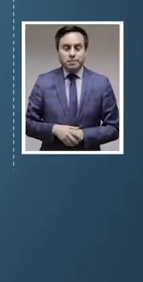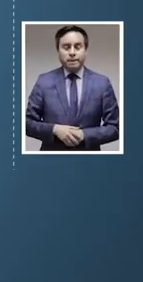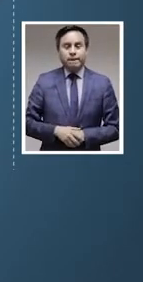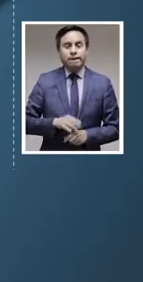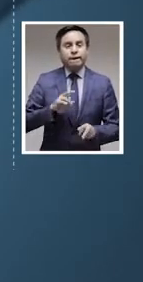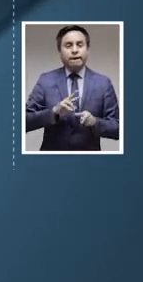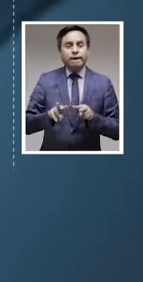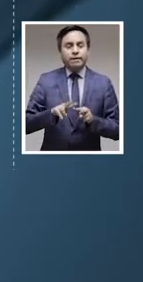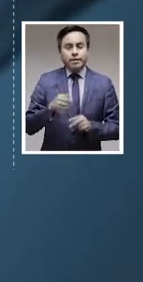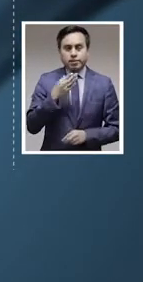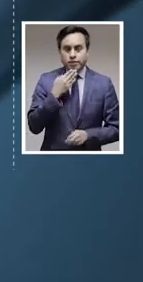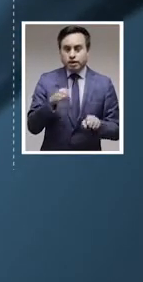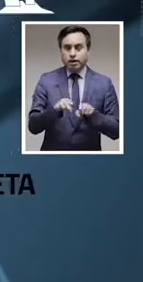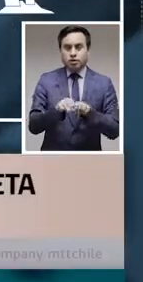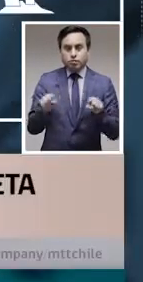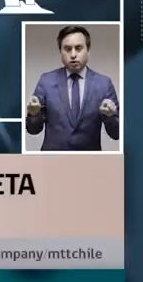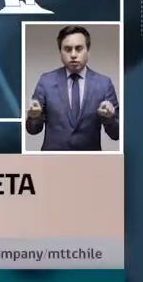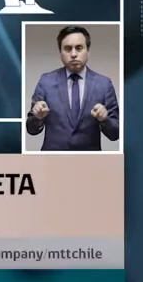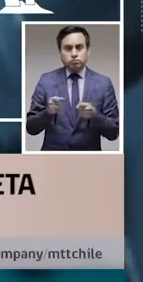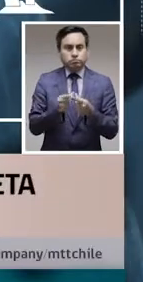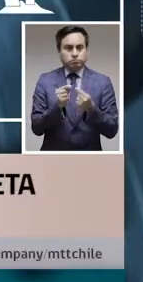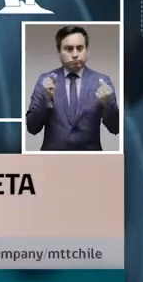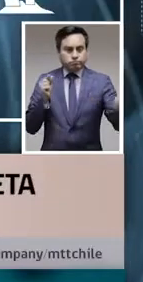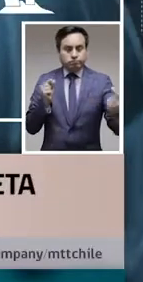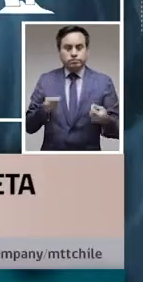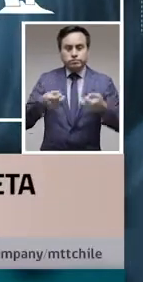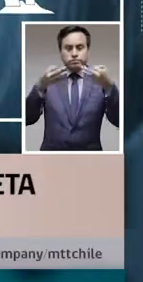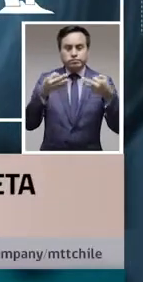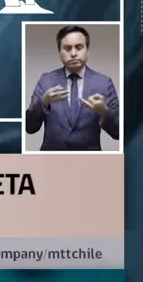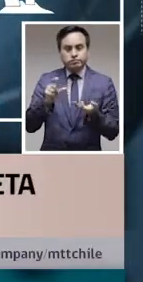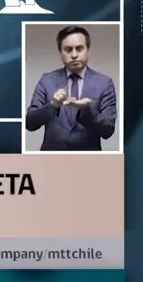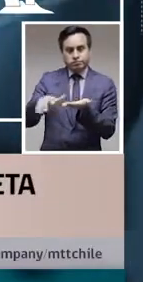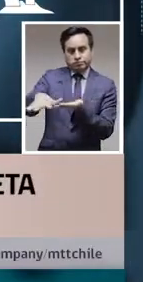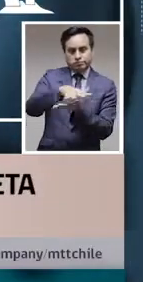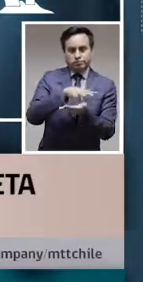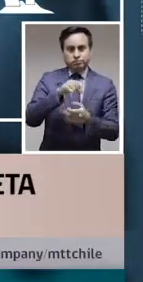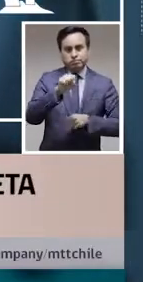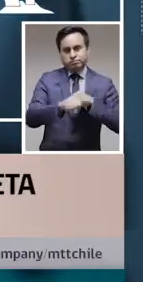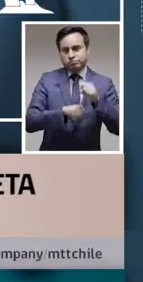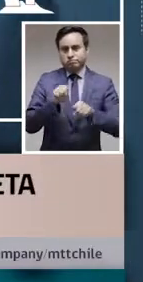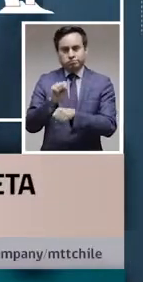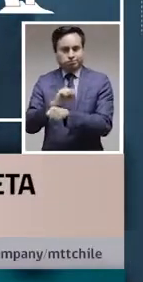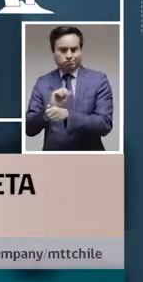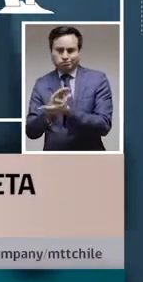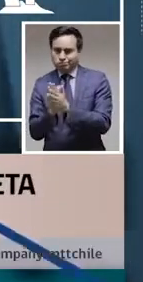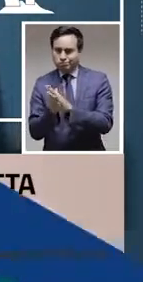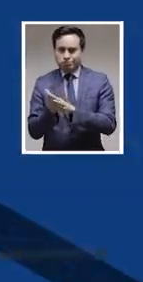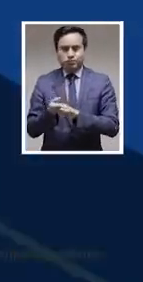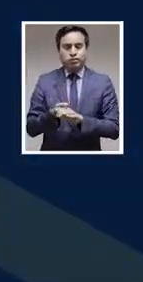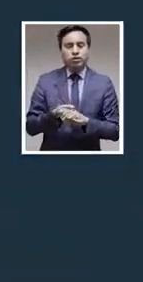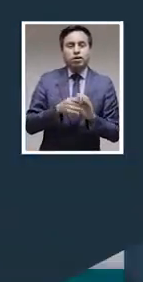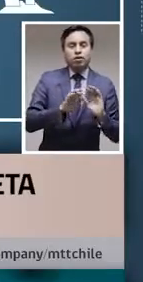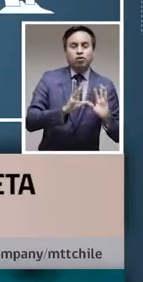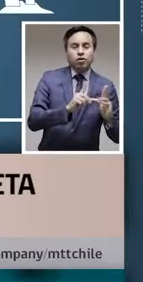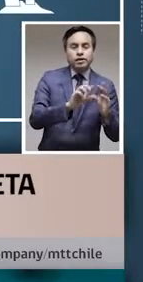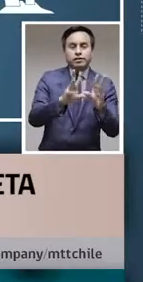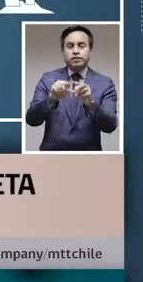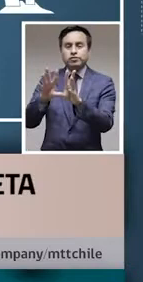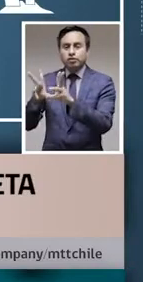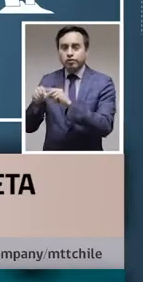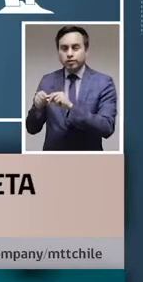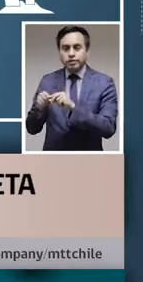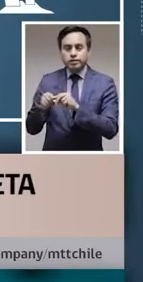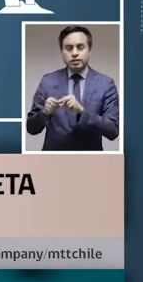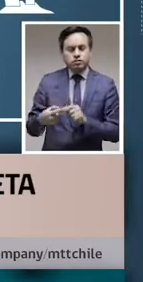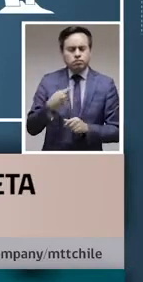Hicimos también un acuerdo nacional por la seguridad vial. Este fue un trabajo integrado con organizaciones